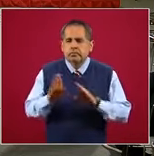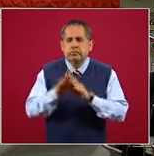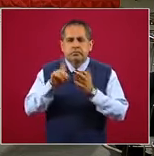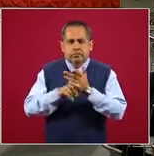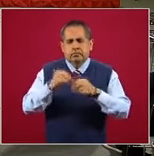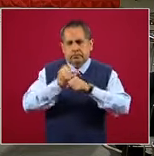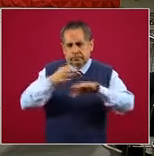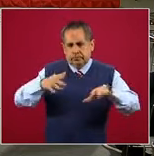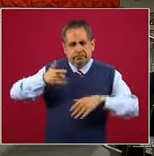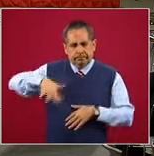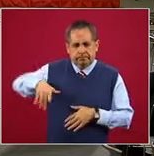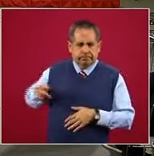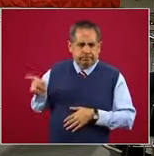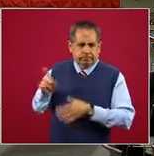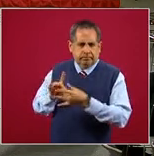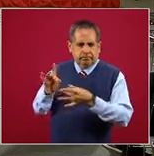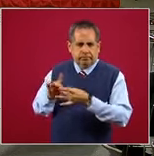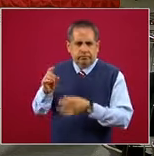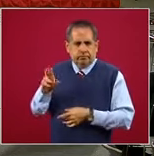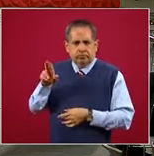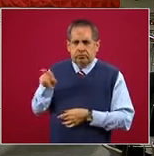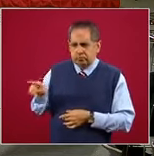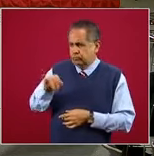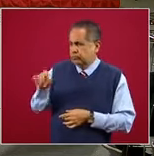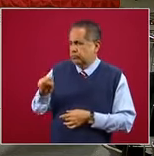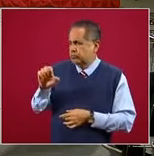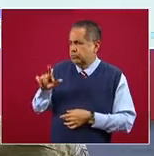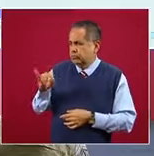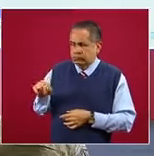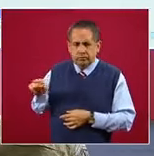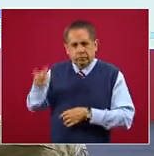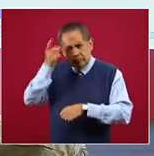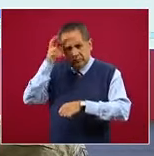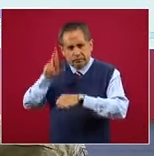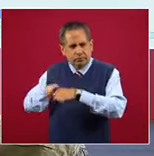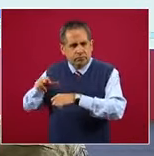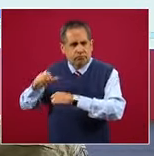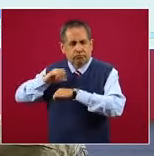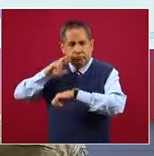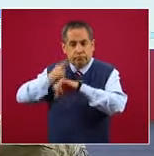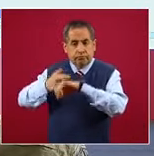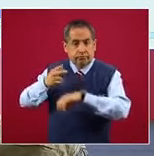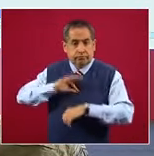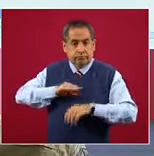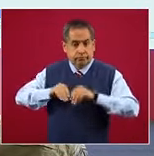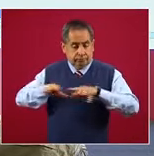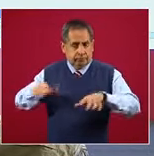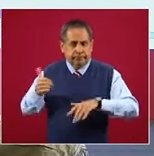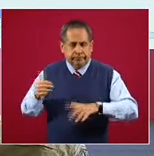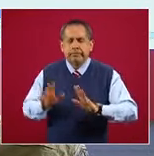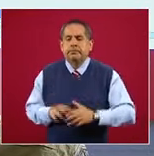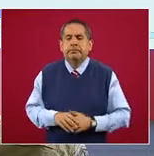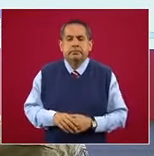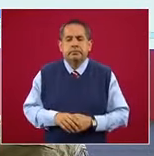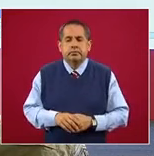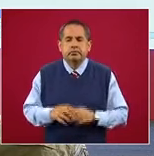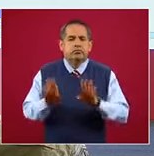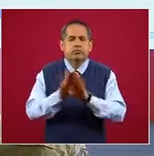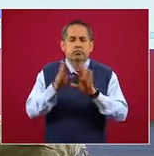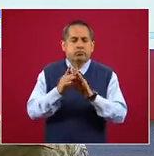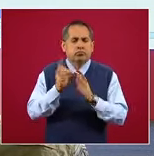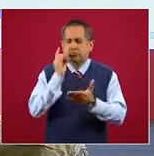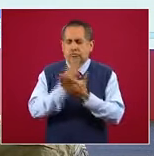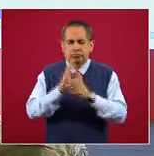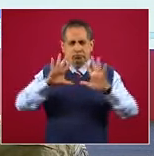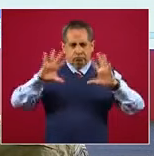de información que ya explicó el doctor José Luis Salomía, director general de epidemiología, en donde nos interesa tener en una